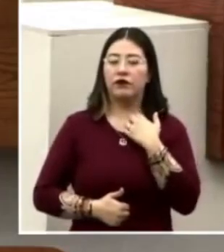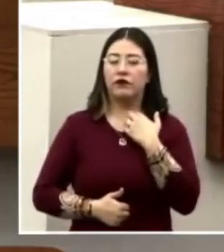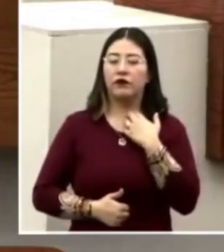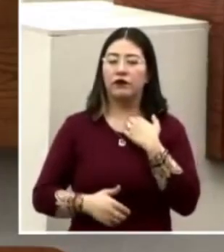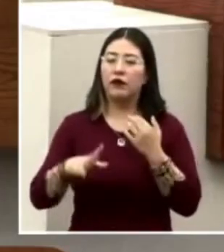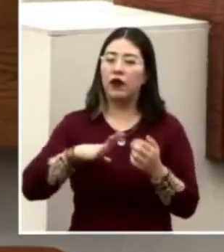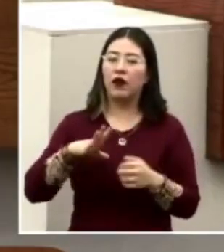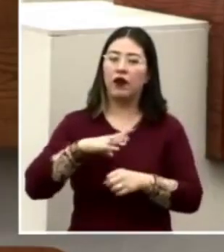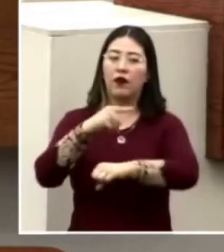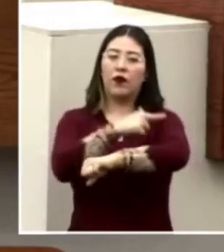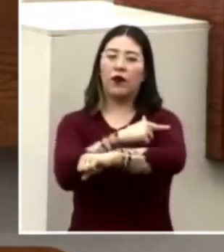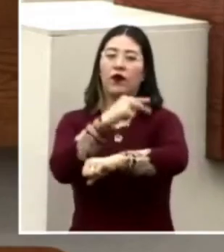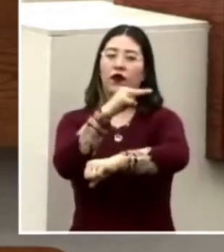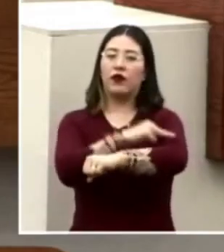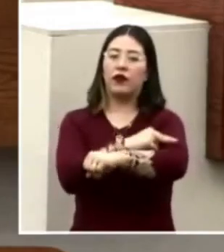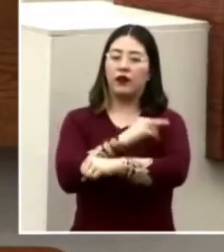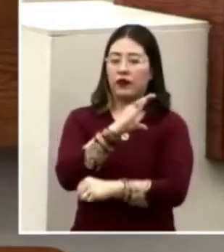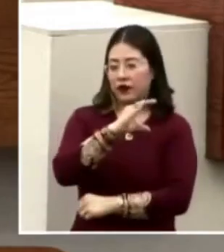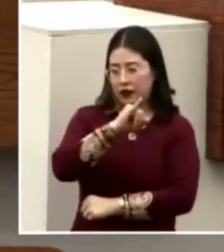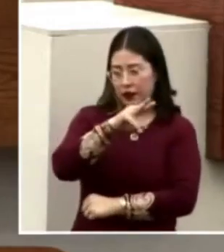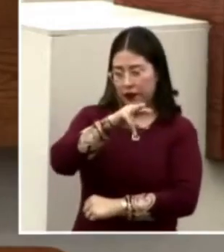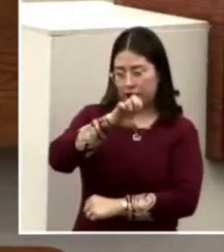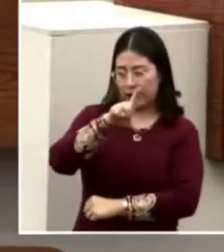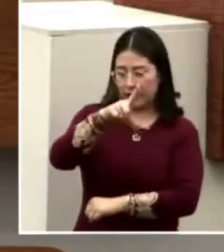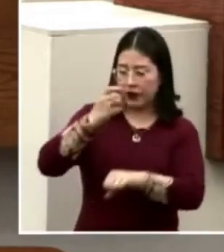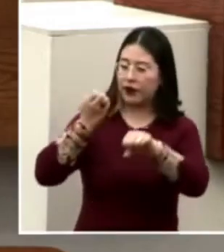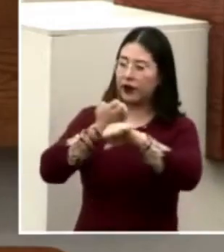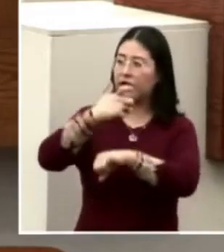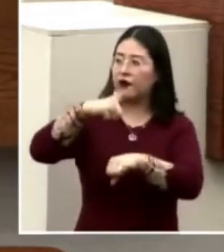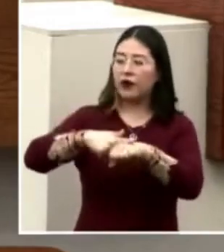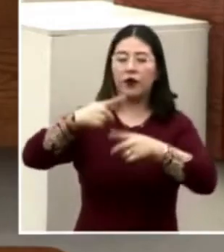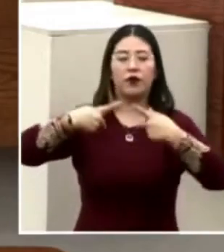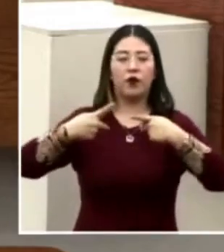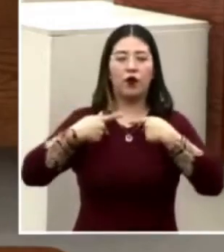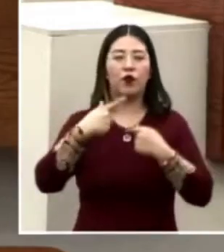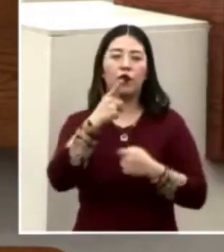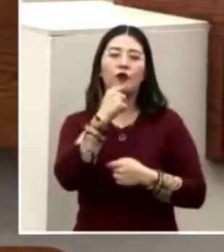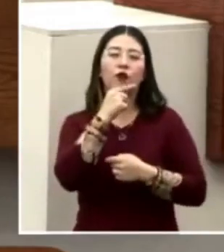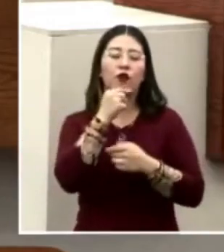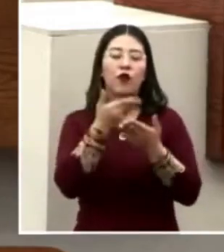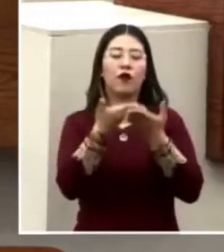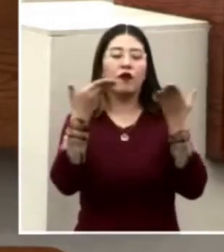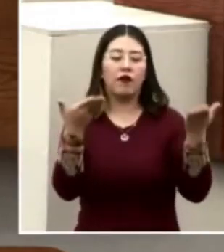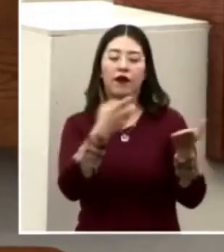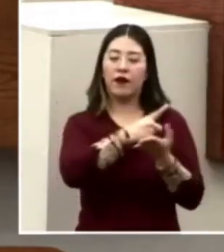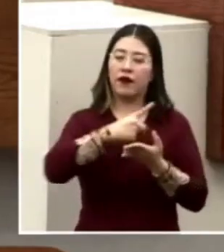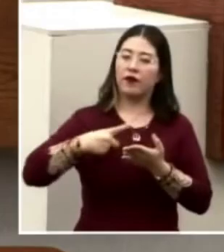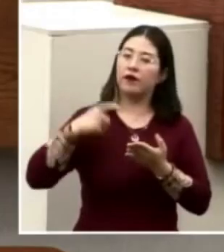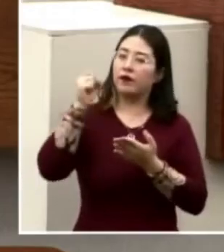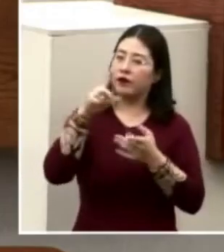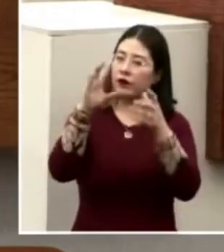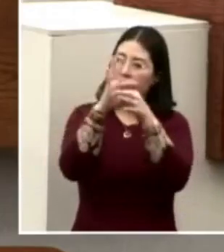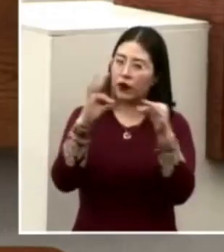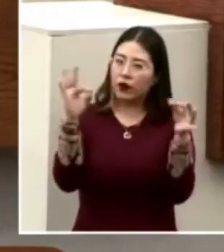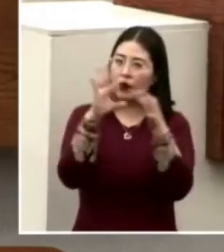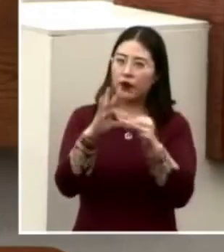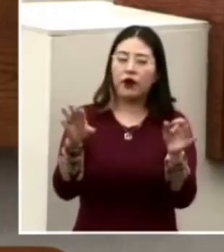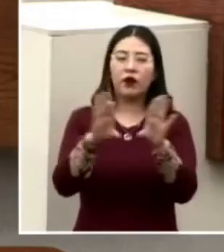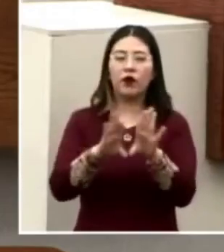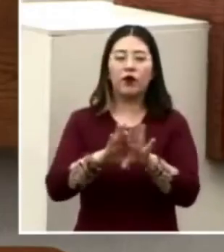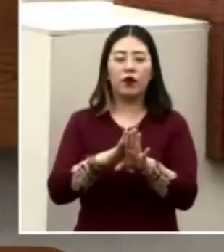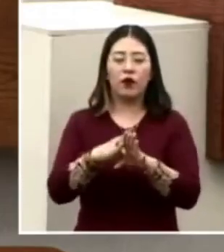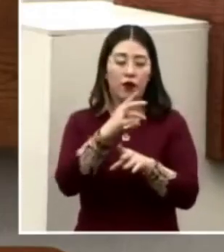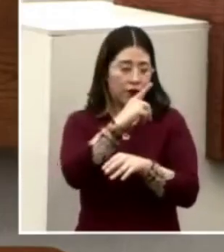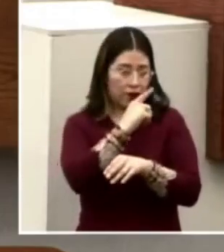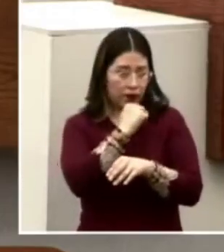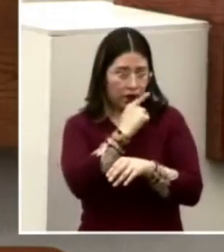estatal. Lo que eran los elementos de seguridad pública estatal forman ahora ese cuerpo